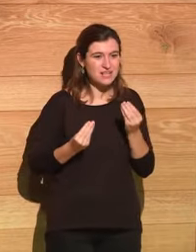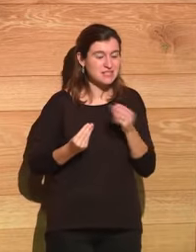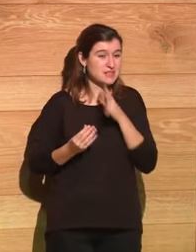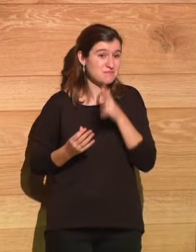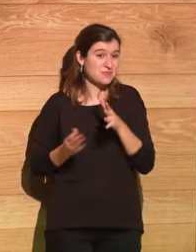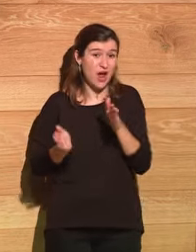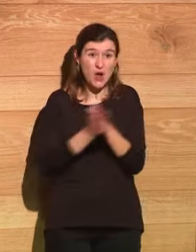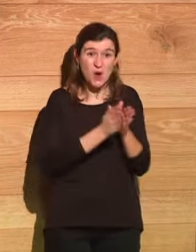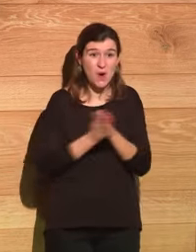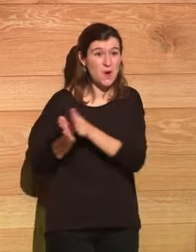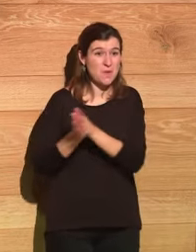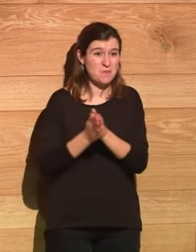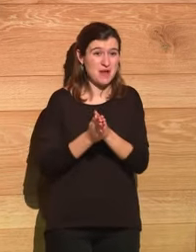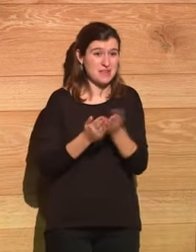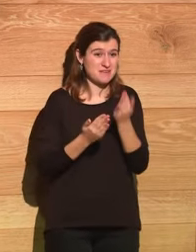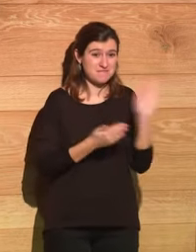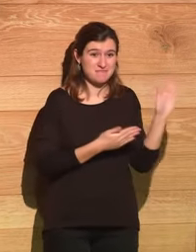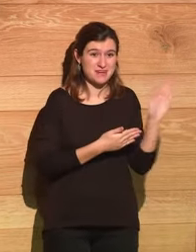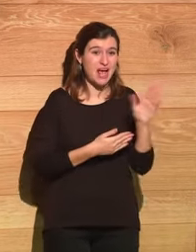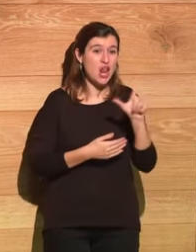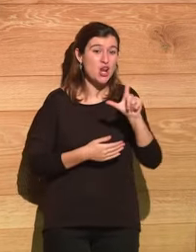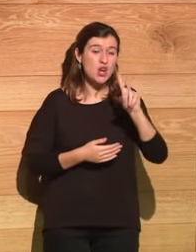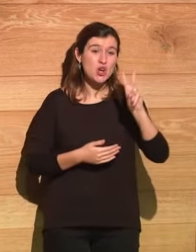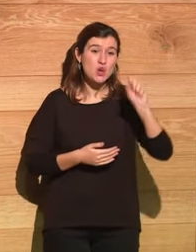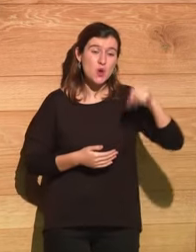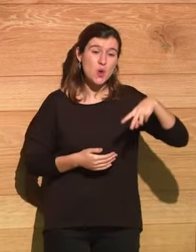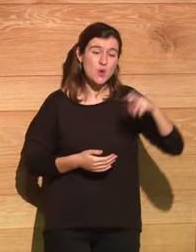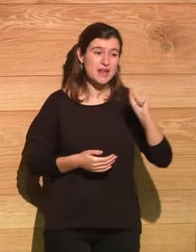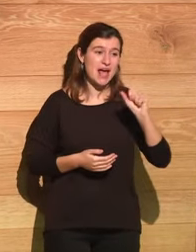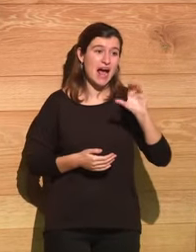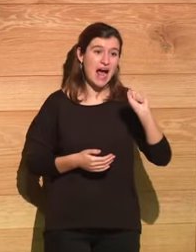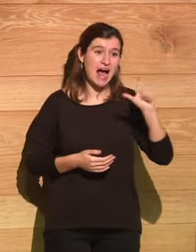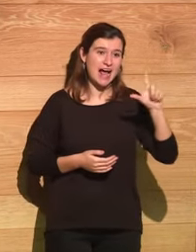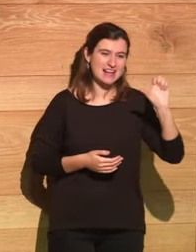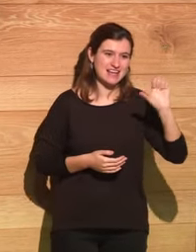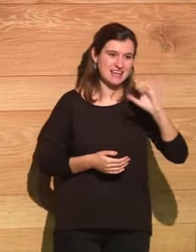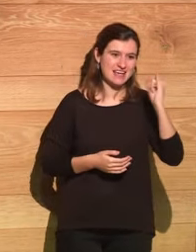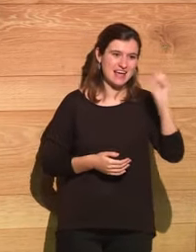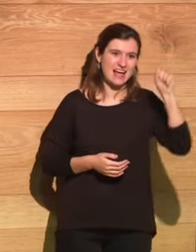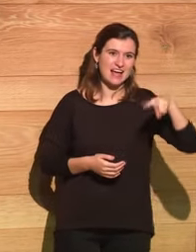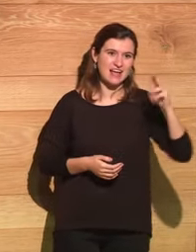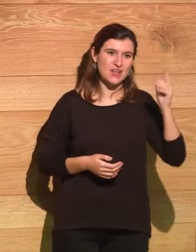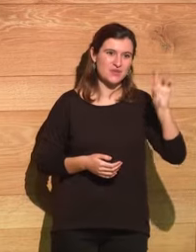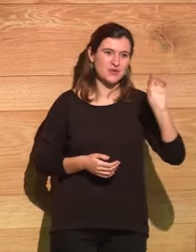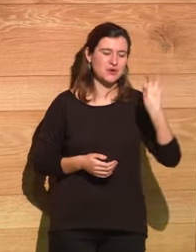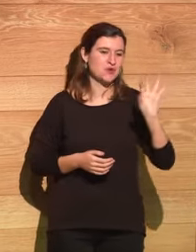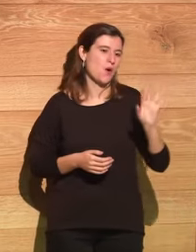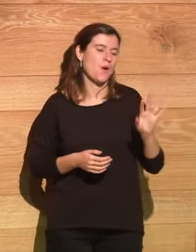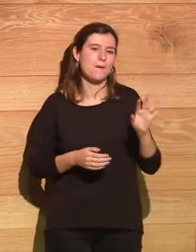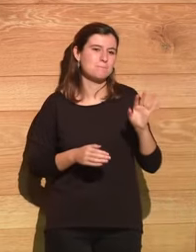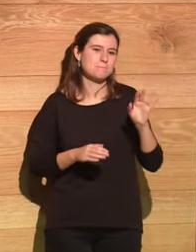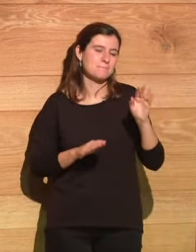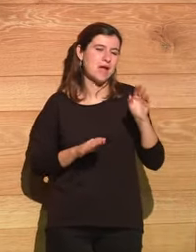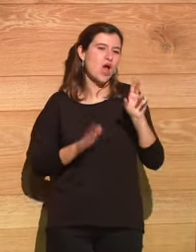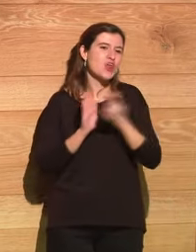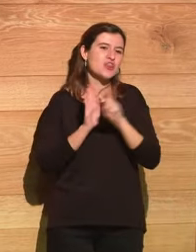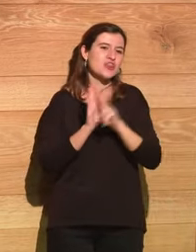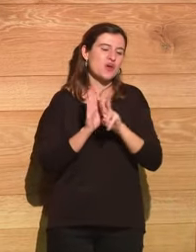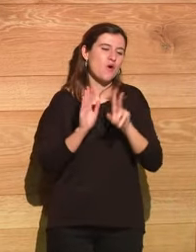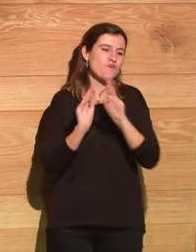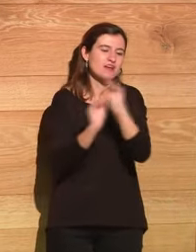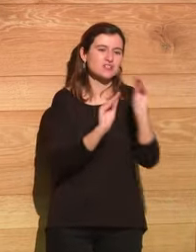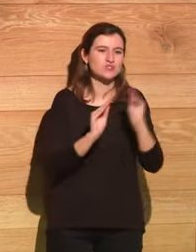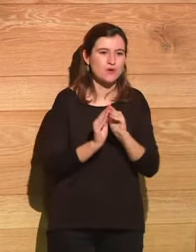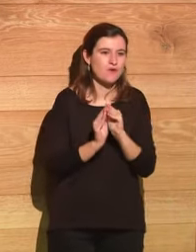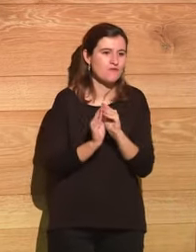me acompañan hoy aquí. Luna Miguel, Alejandro Gándara, doy cuatro pinceladas de sus currículums. Es